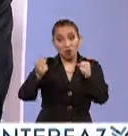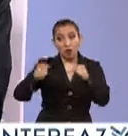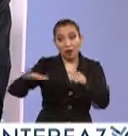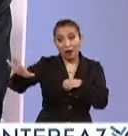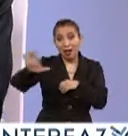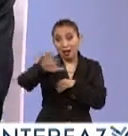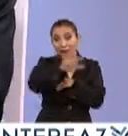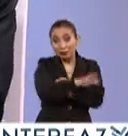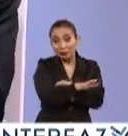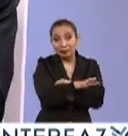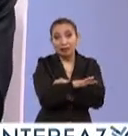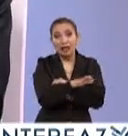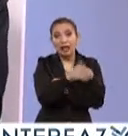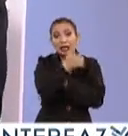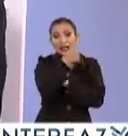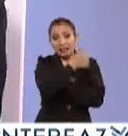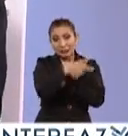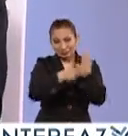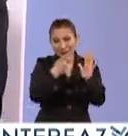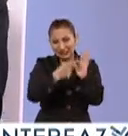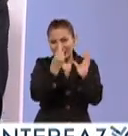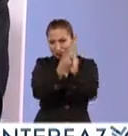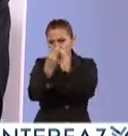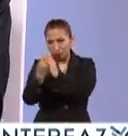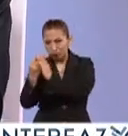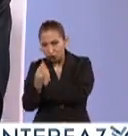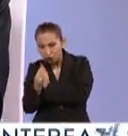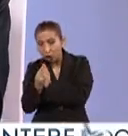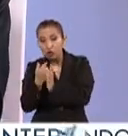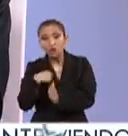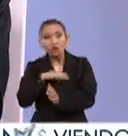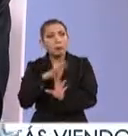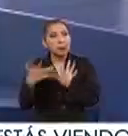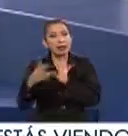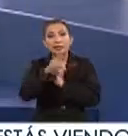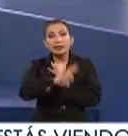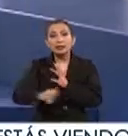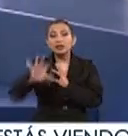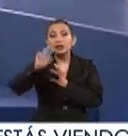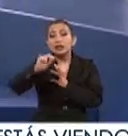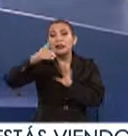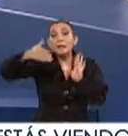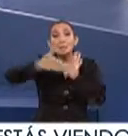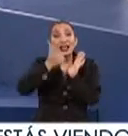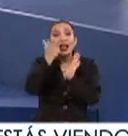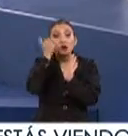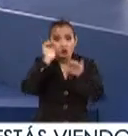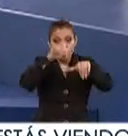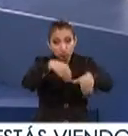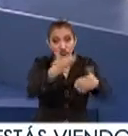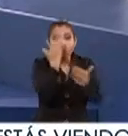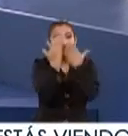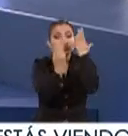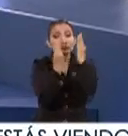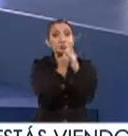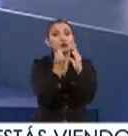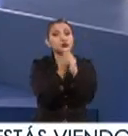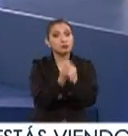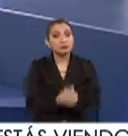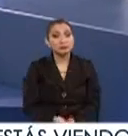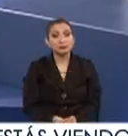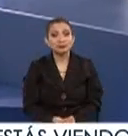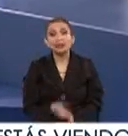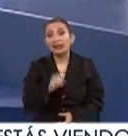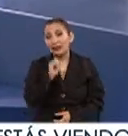fuertemente, tan es así que de 6 ediciones anteriores llevamos poco más de 380,000 alumnos que se han inscrito